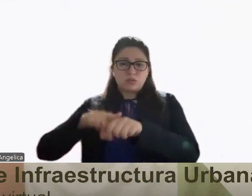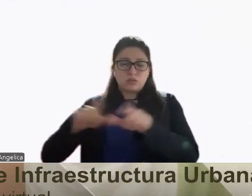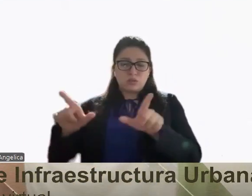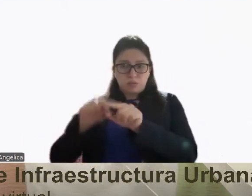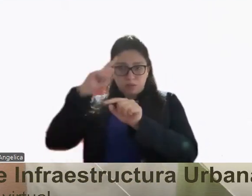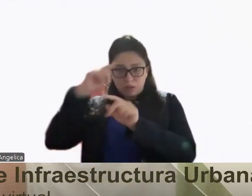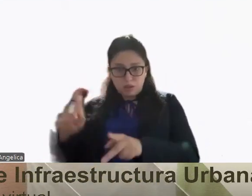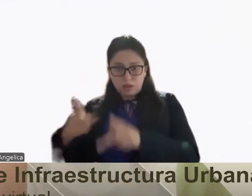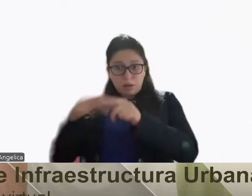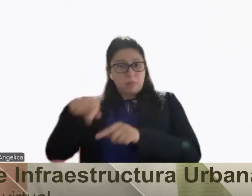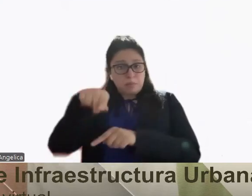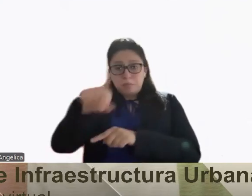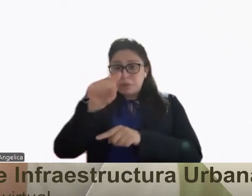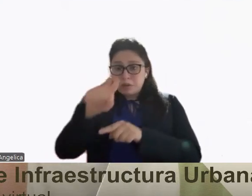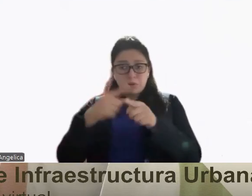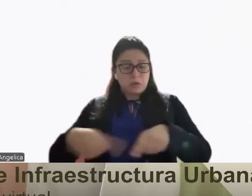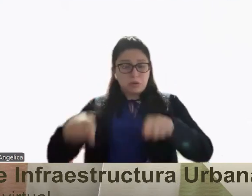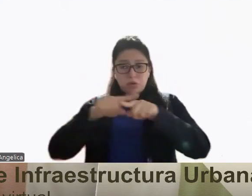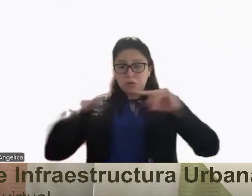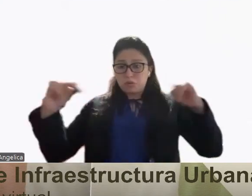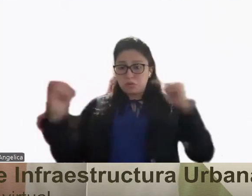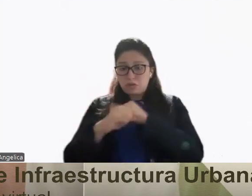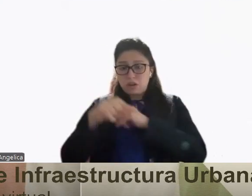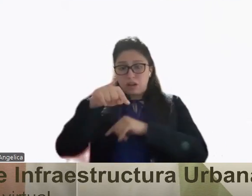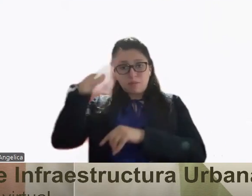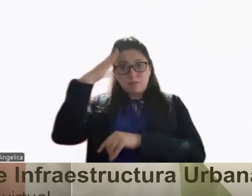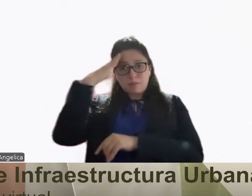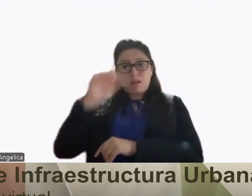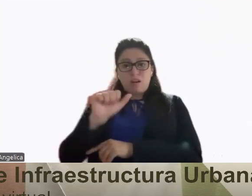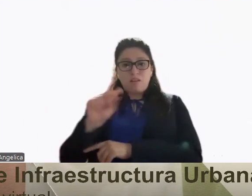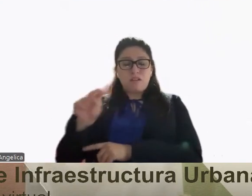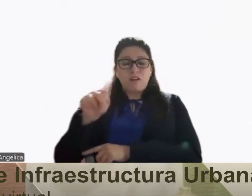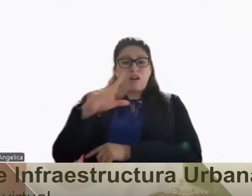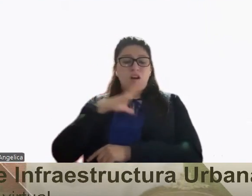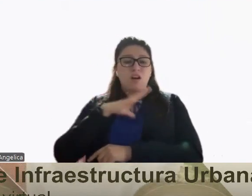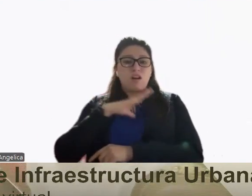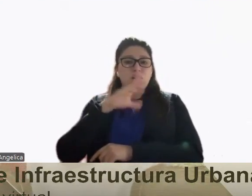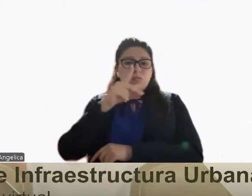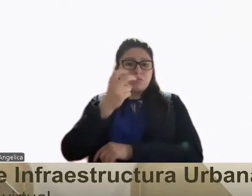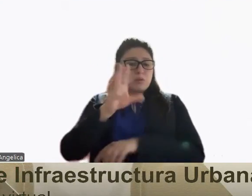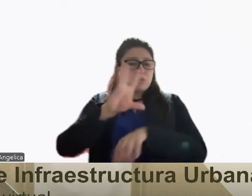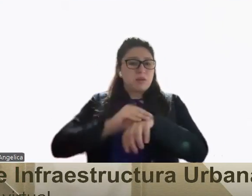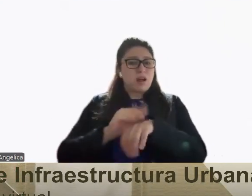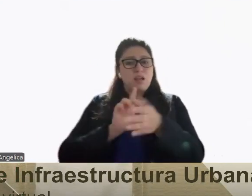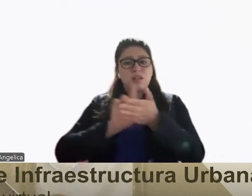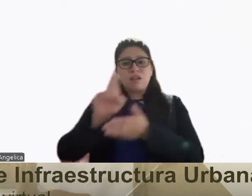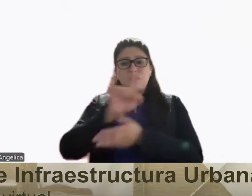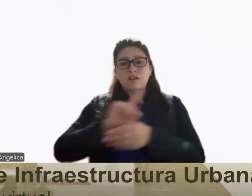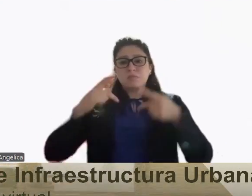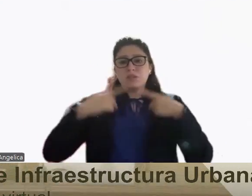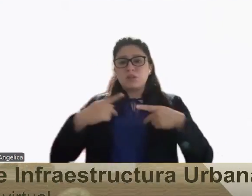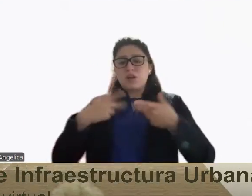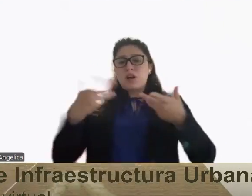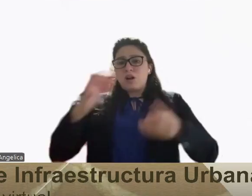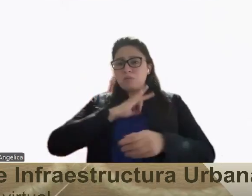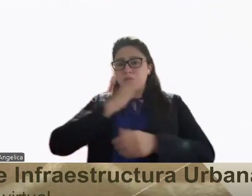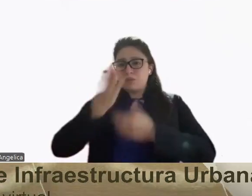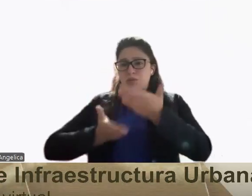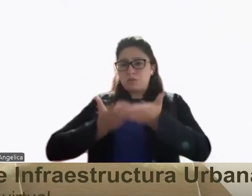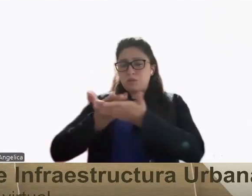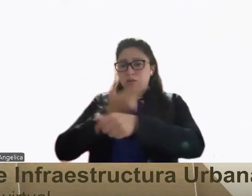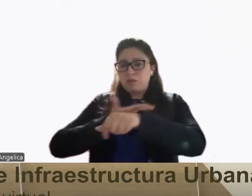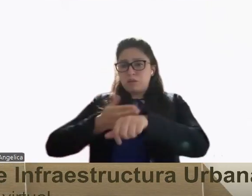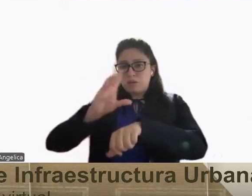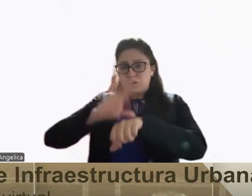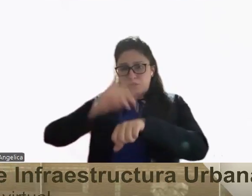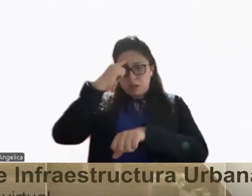existe esta normatividad y es un derecho de los ciudadanos buscar regularizar, normalizar, y por eso